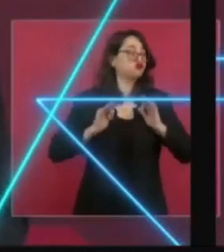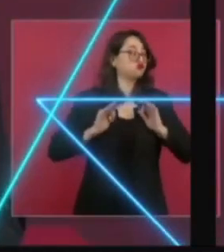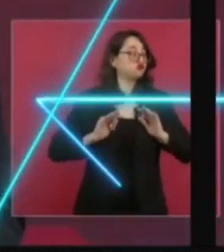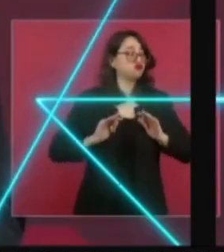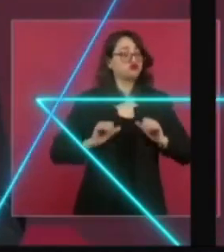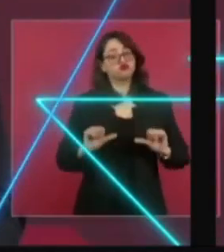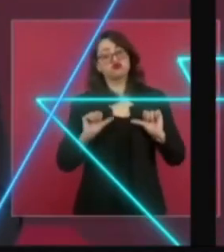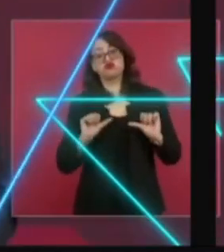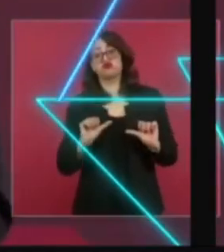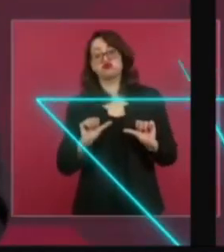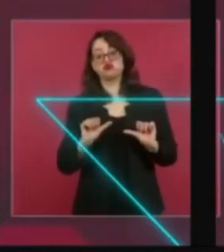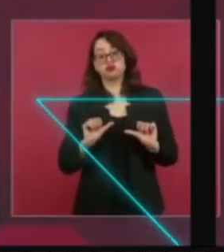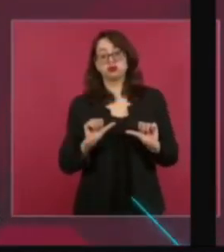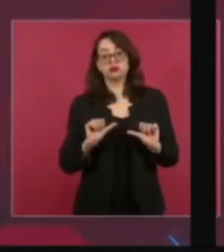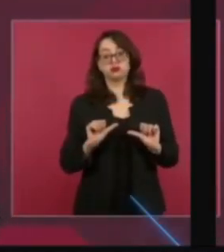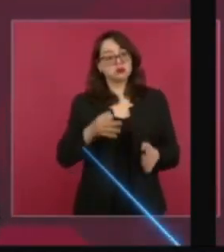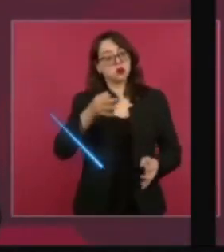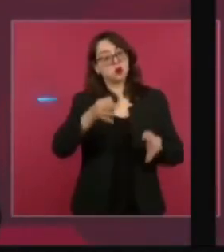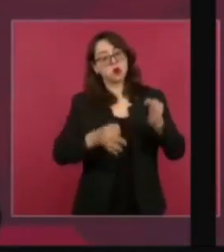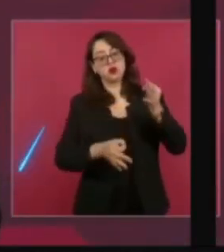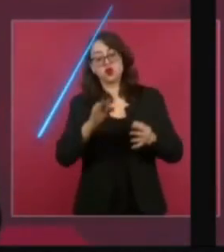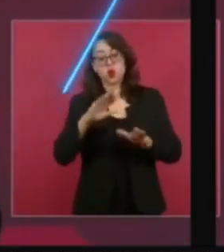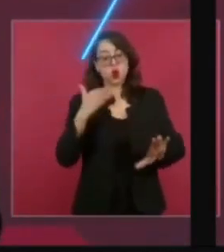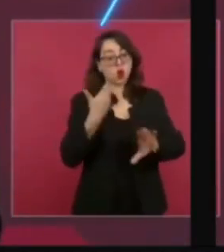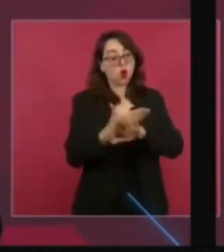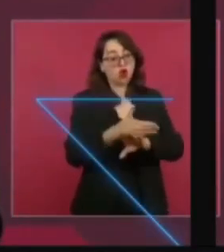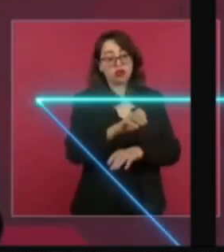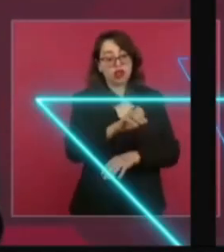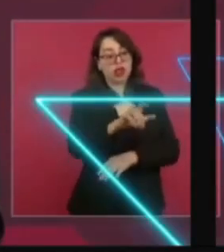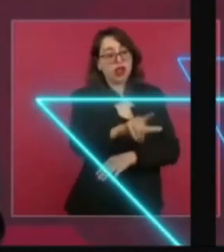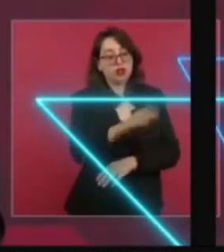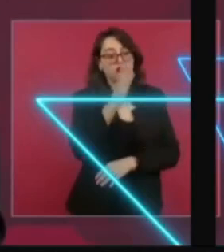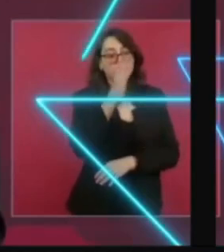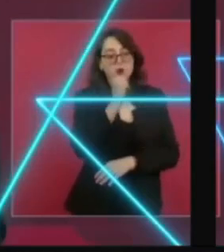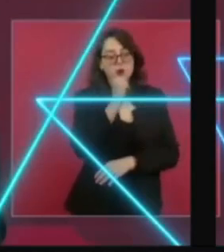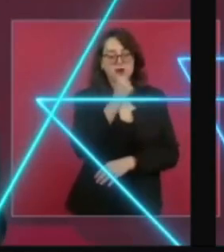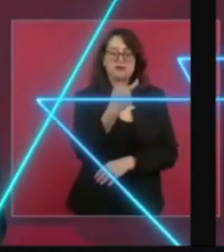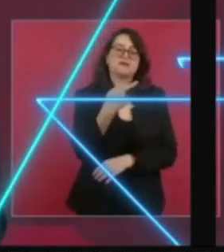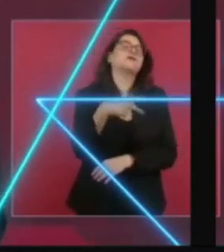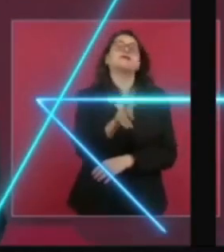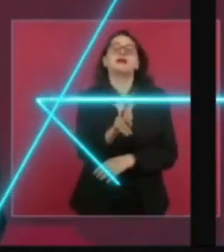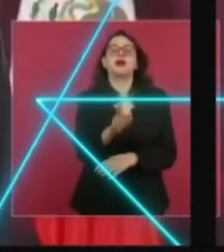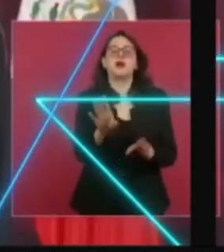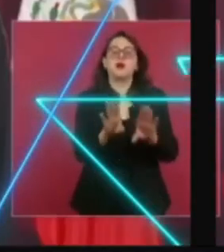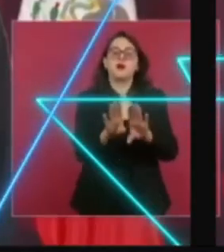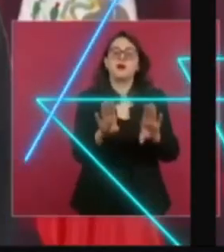y no puede ser juzgado cuando ya la corte resolvió